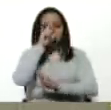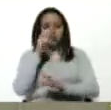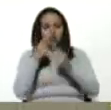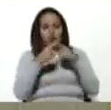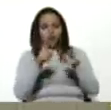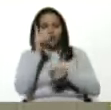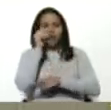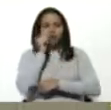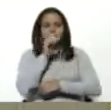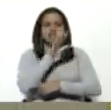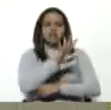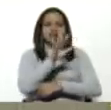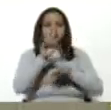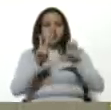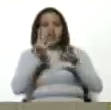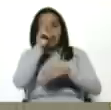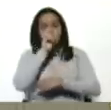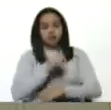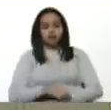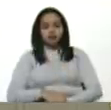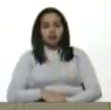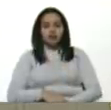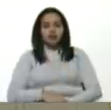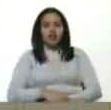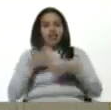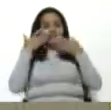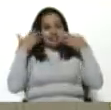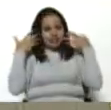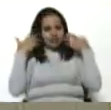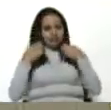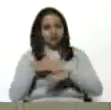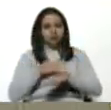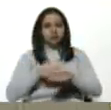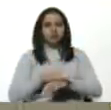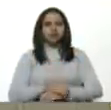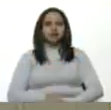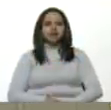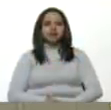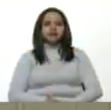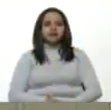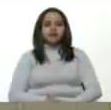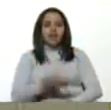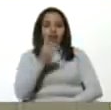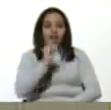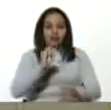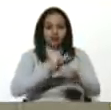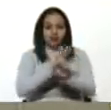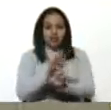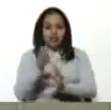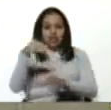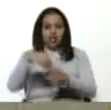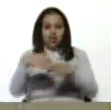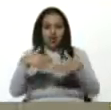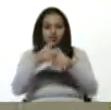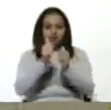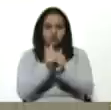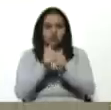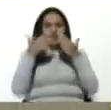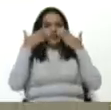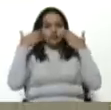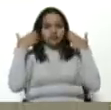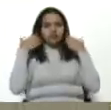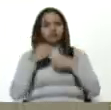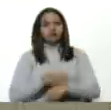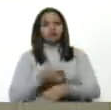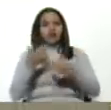años. El Tigre, casos activos de COVID-19 en el Tigre, de estado Anzoátegui. Luego nos vamos otra